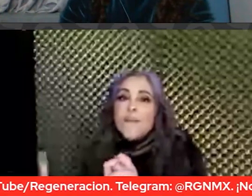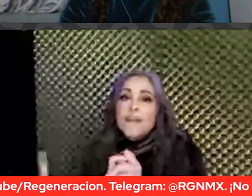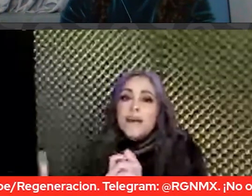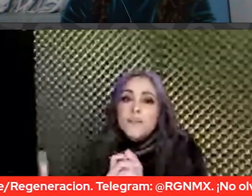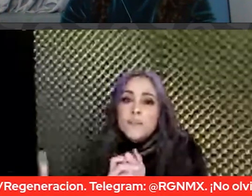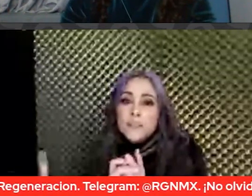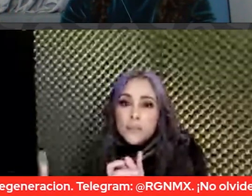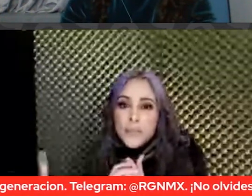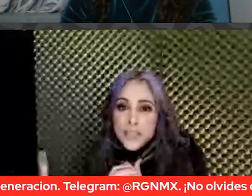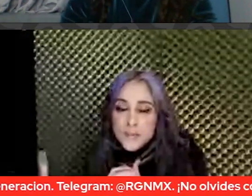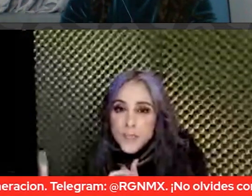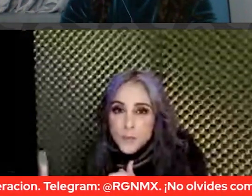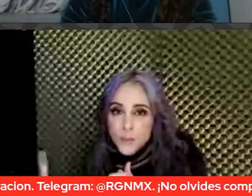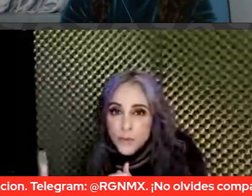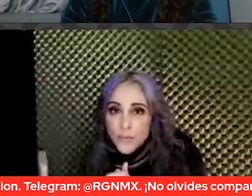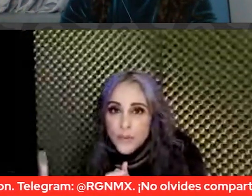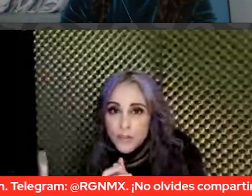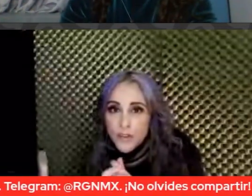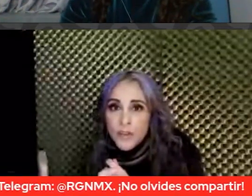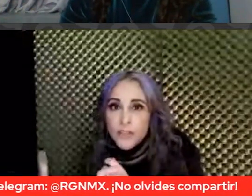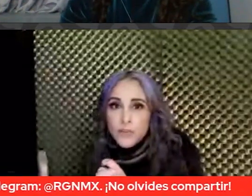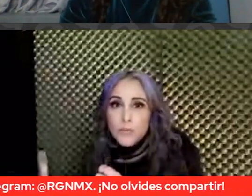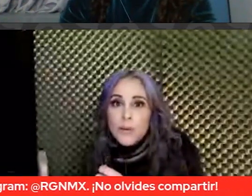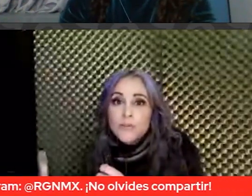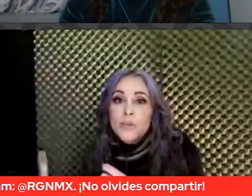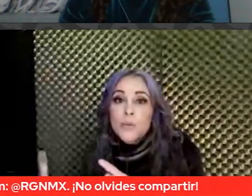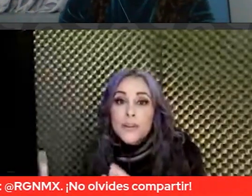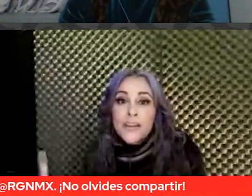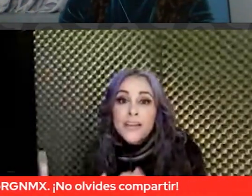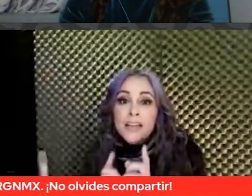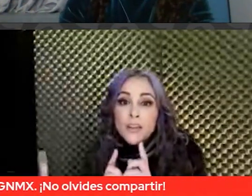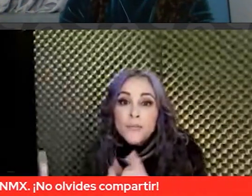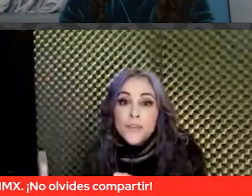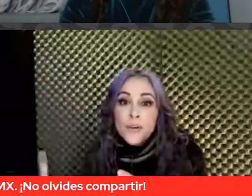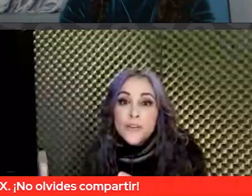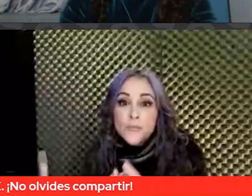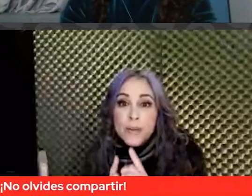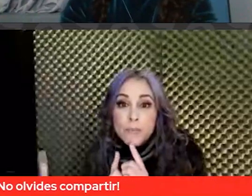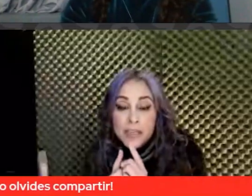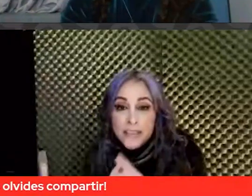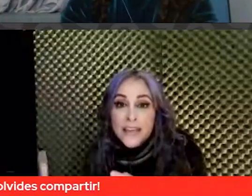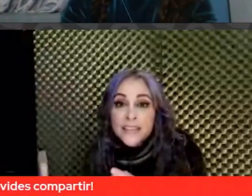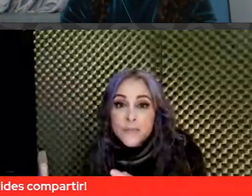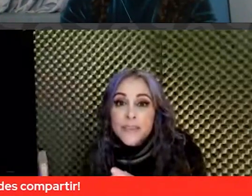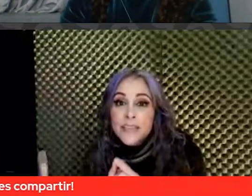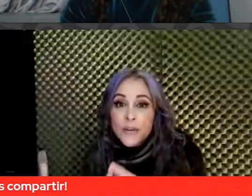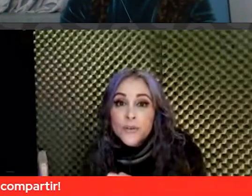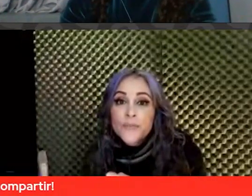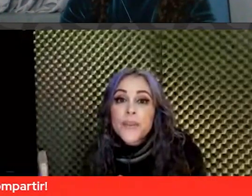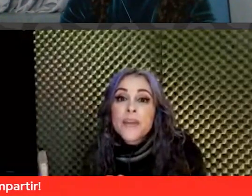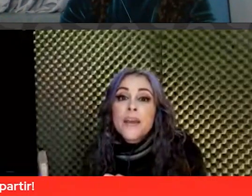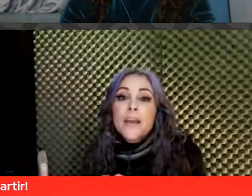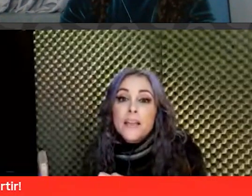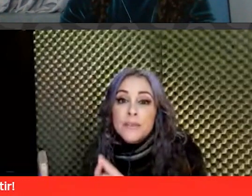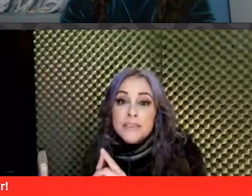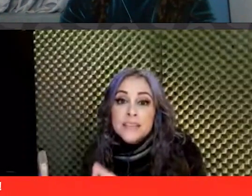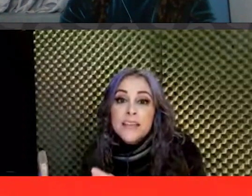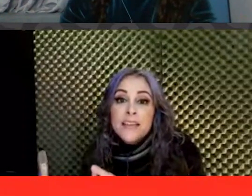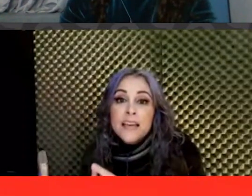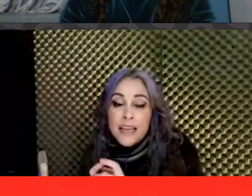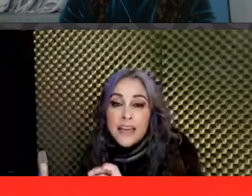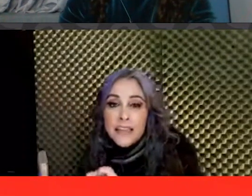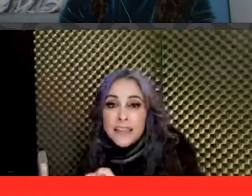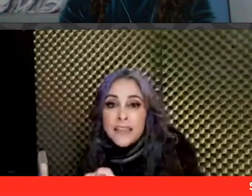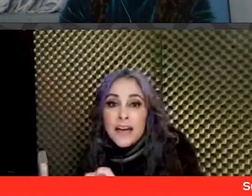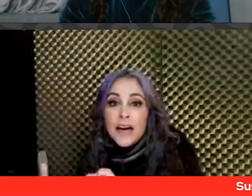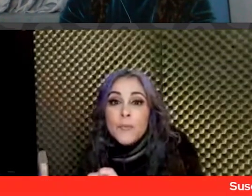que hablando y diciéndose a sí mismo ser un defensor de derechos humanos, recuerden que él defendió a los paramilitares que mataron en la matanza